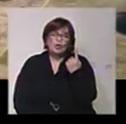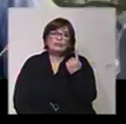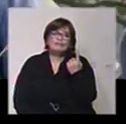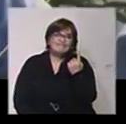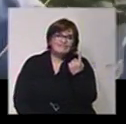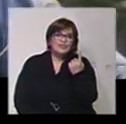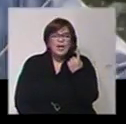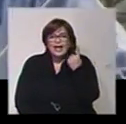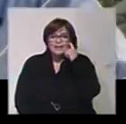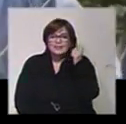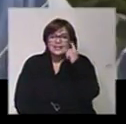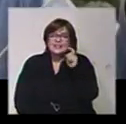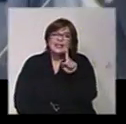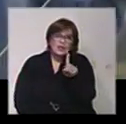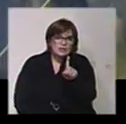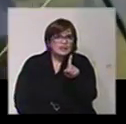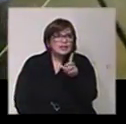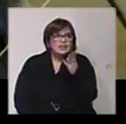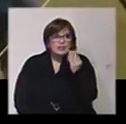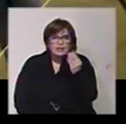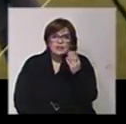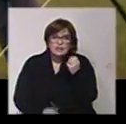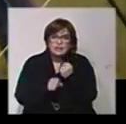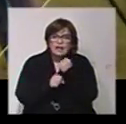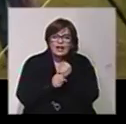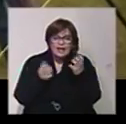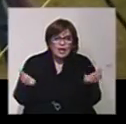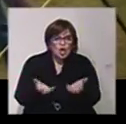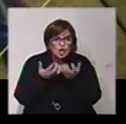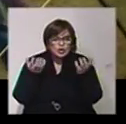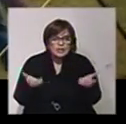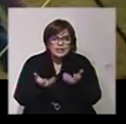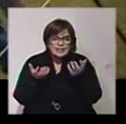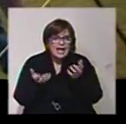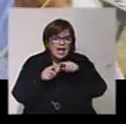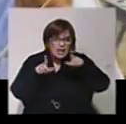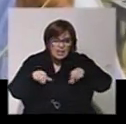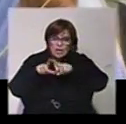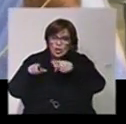una experiencia bastante intensa, que fue trabajar en cocinas. Trabajé durante